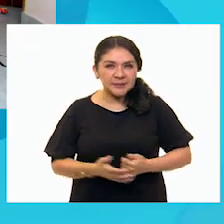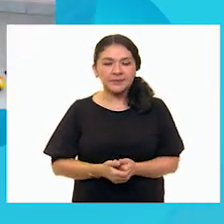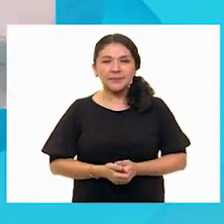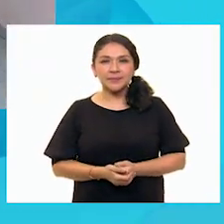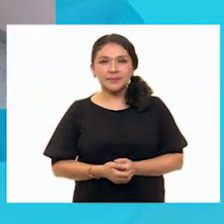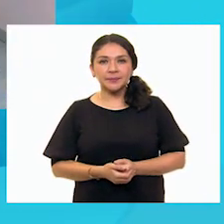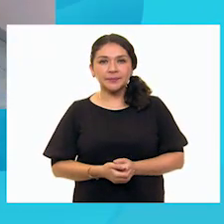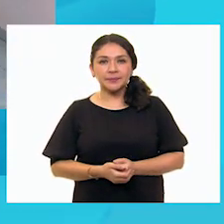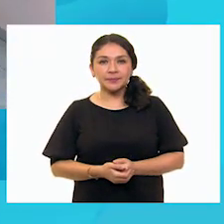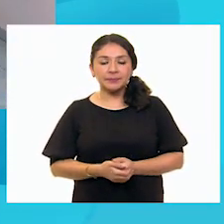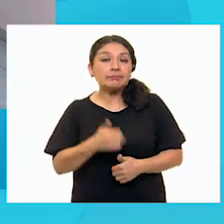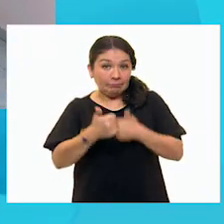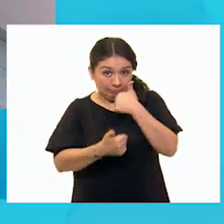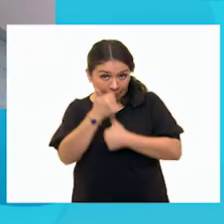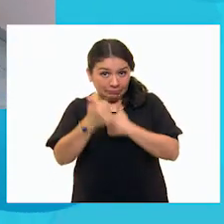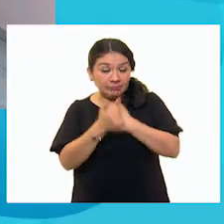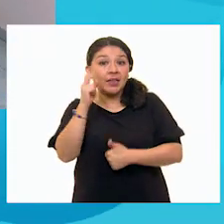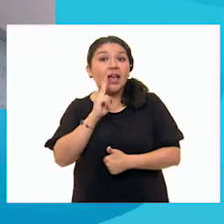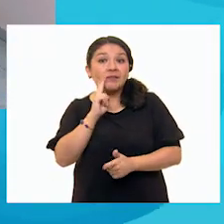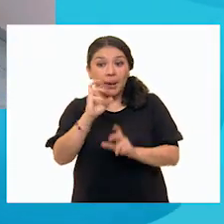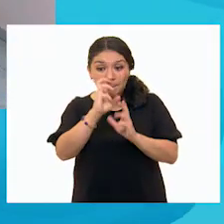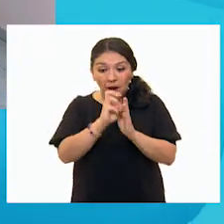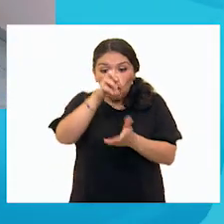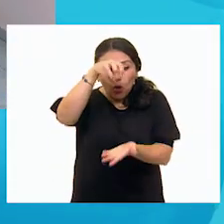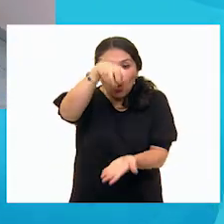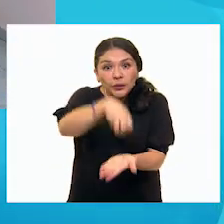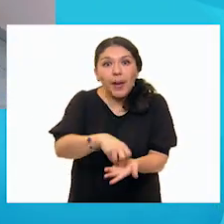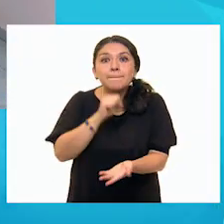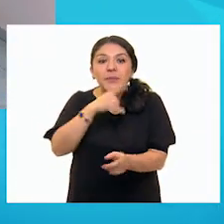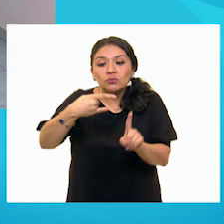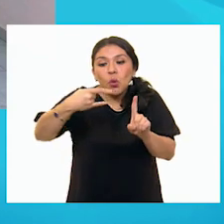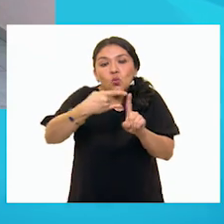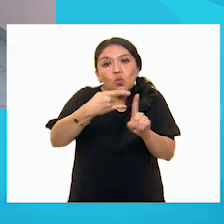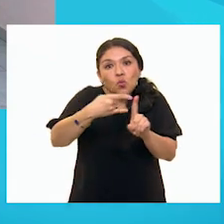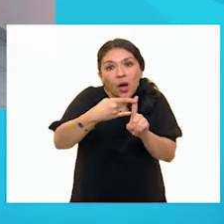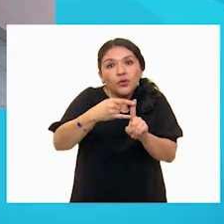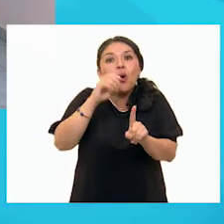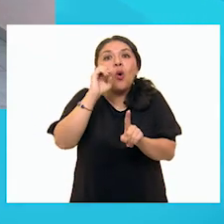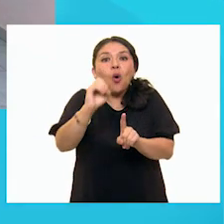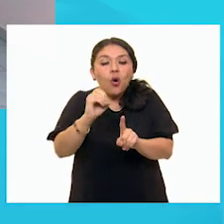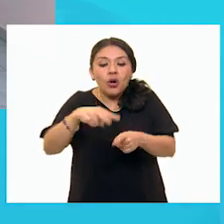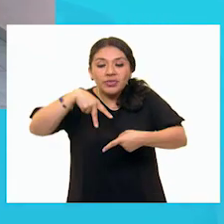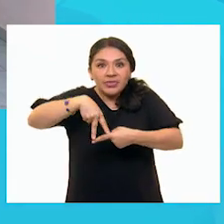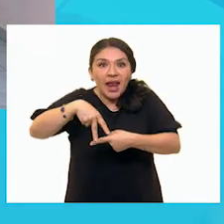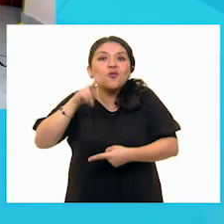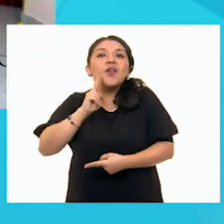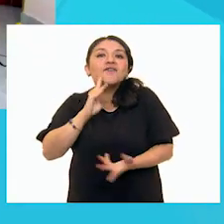El reto será meter la pelota dentro de la figura geométrica más cercana.